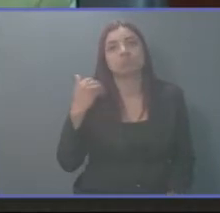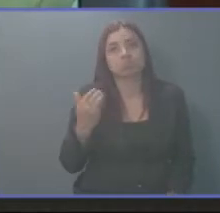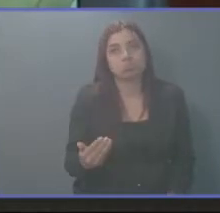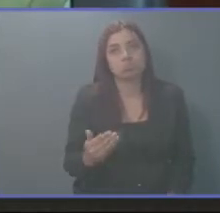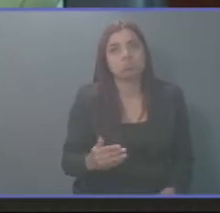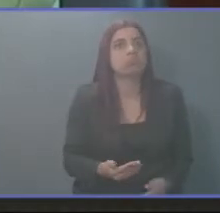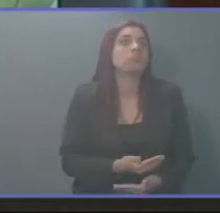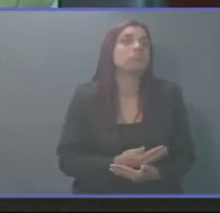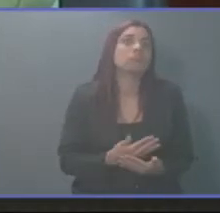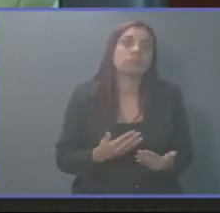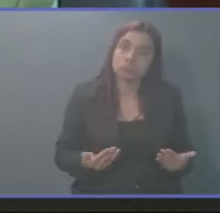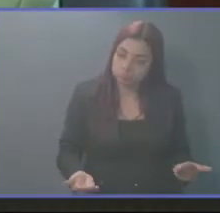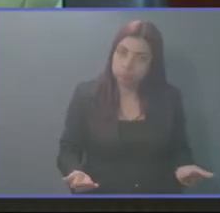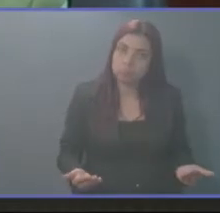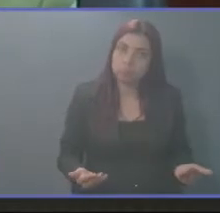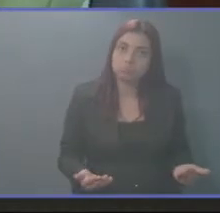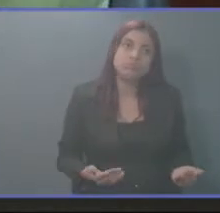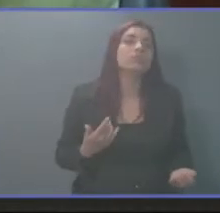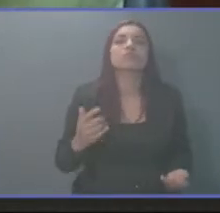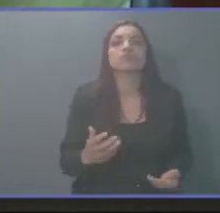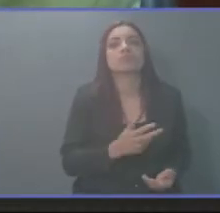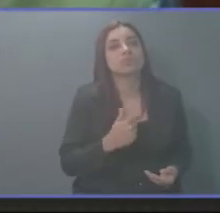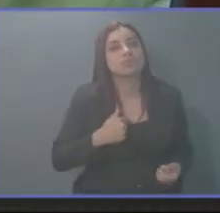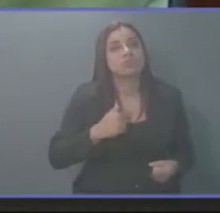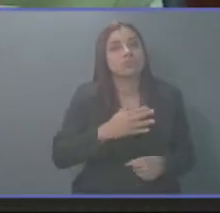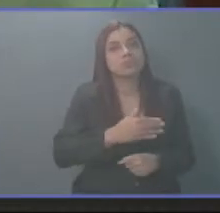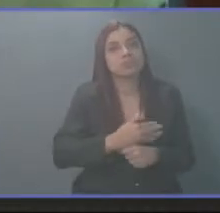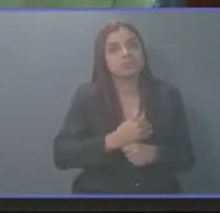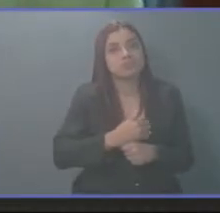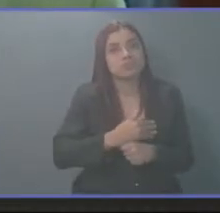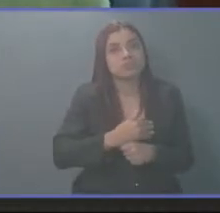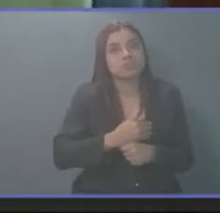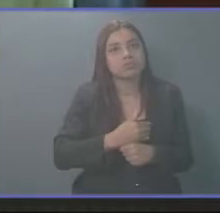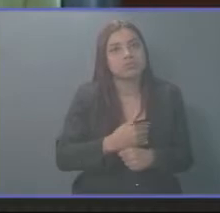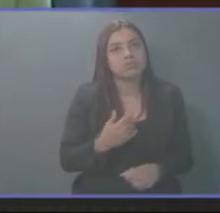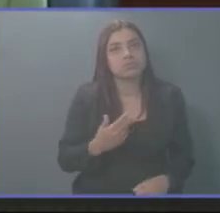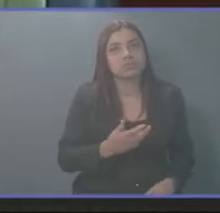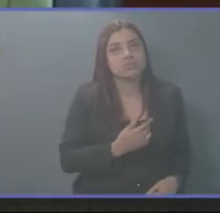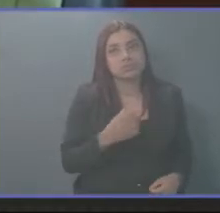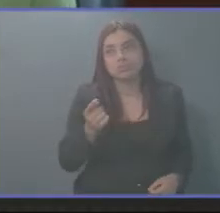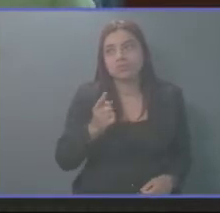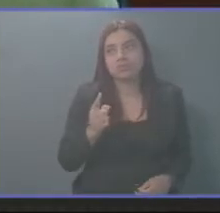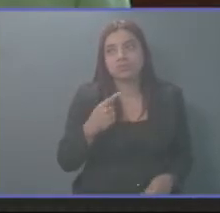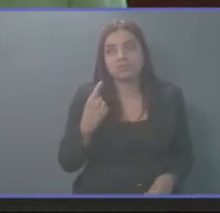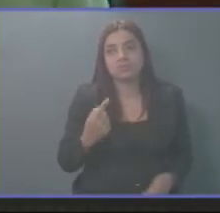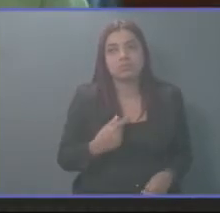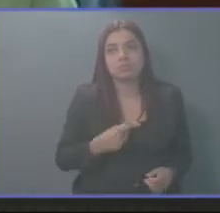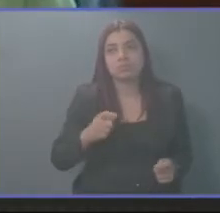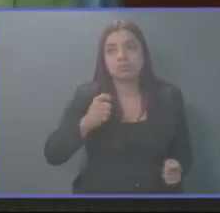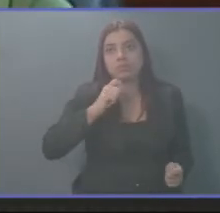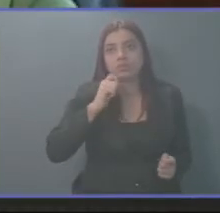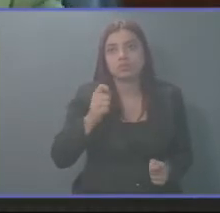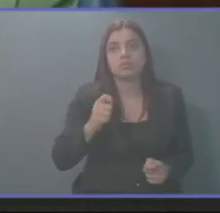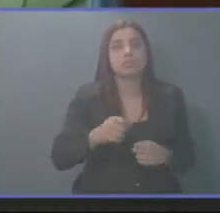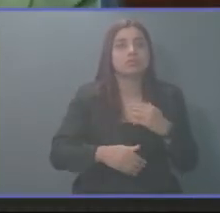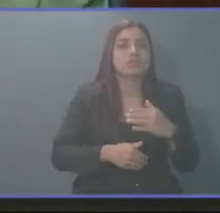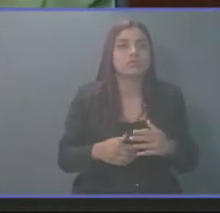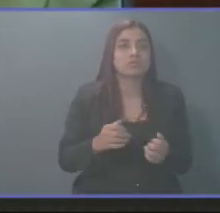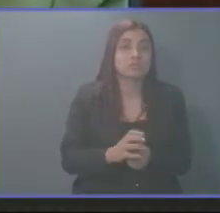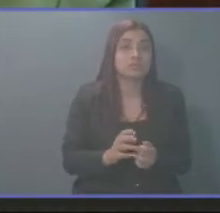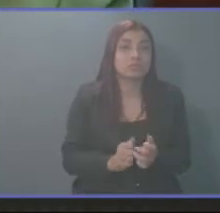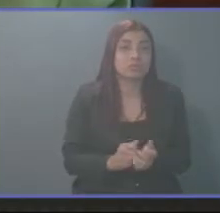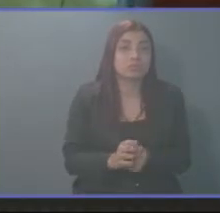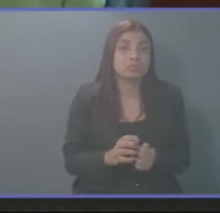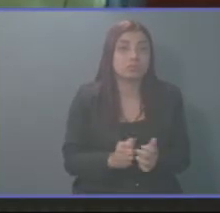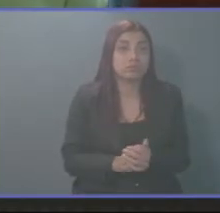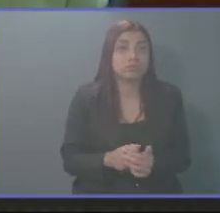Es por eso que nosotros como grupo parlamentario hemos no solamente denunciado este problema, que